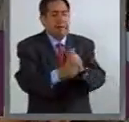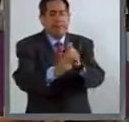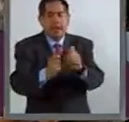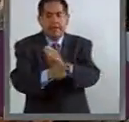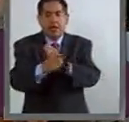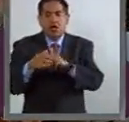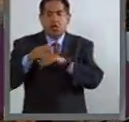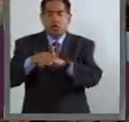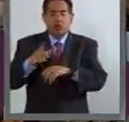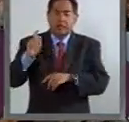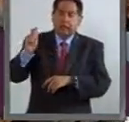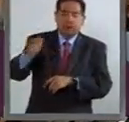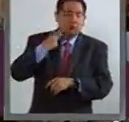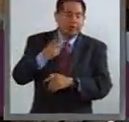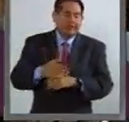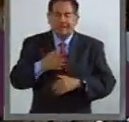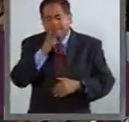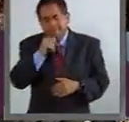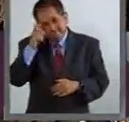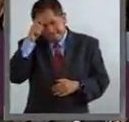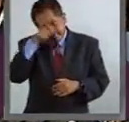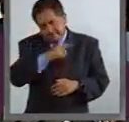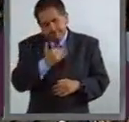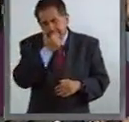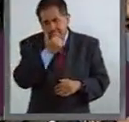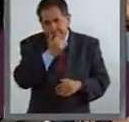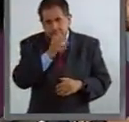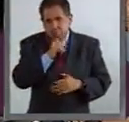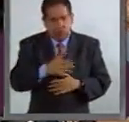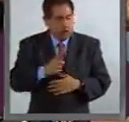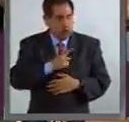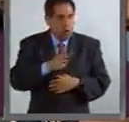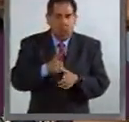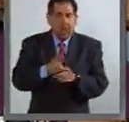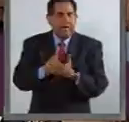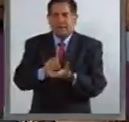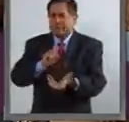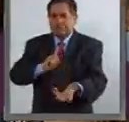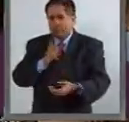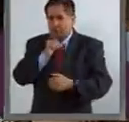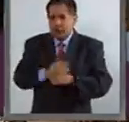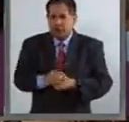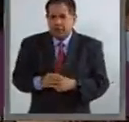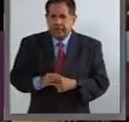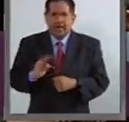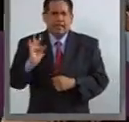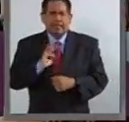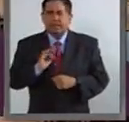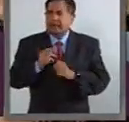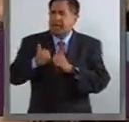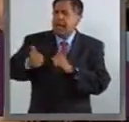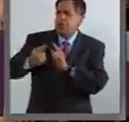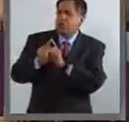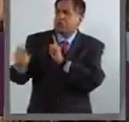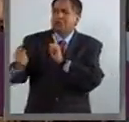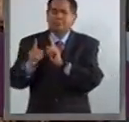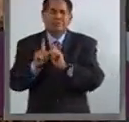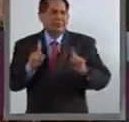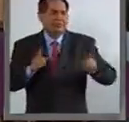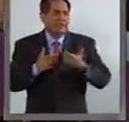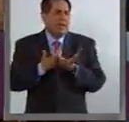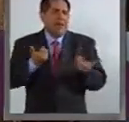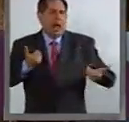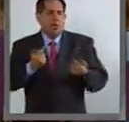clase política, pues creo que estamos muy equivocados. Cada uno de nosotros puede estar haciendo su esfuerzo,